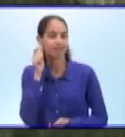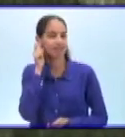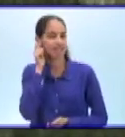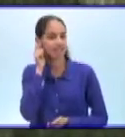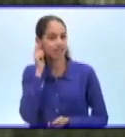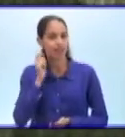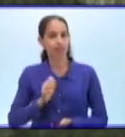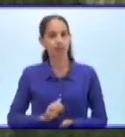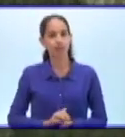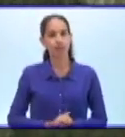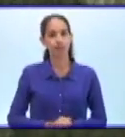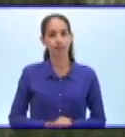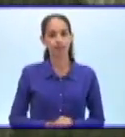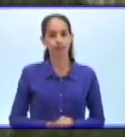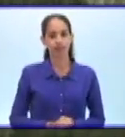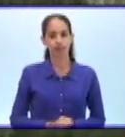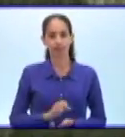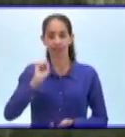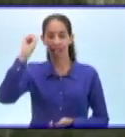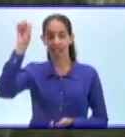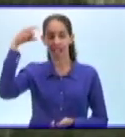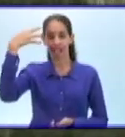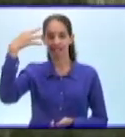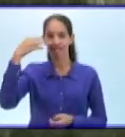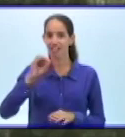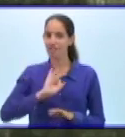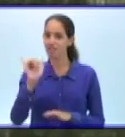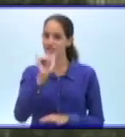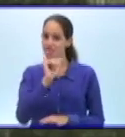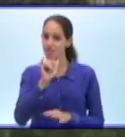dejase de su luz, dice una estrella,